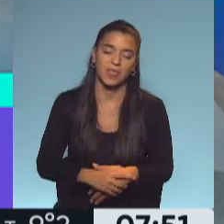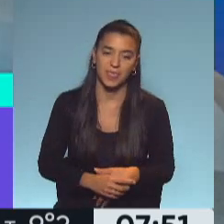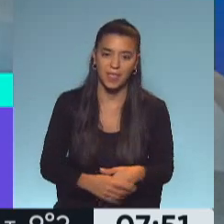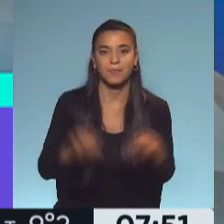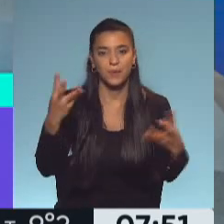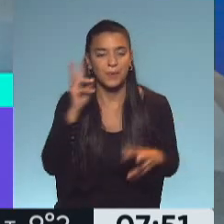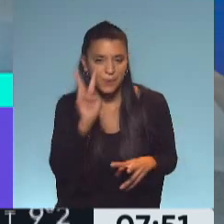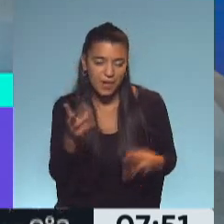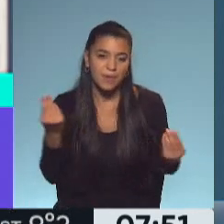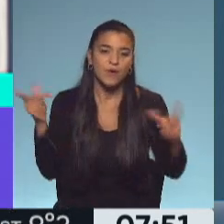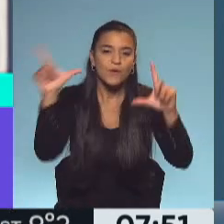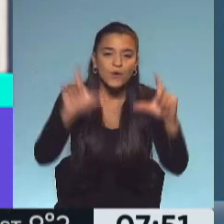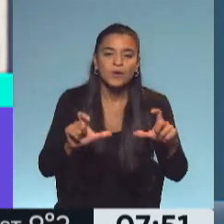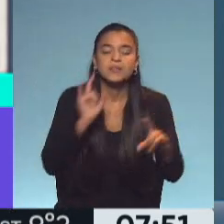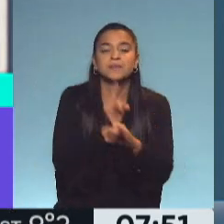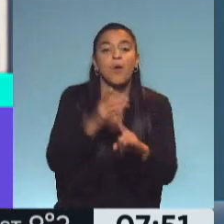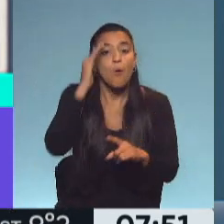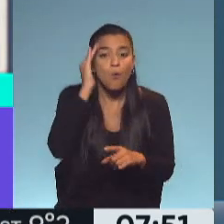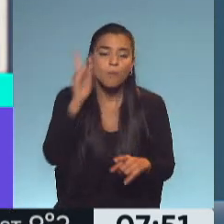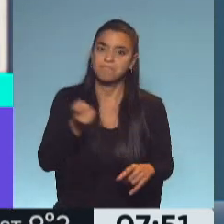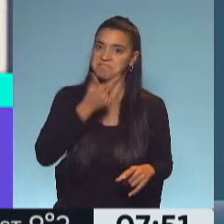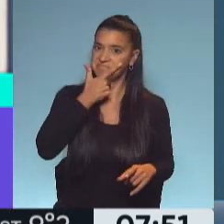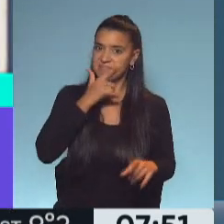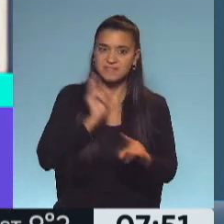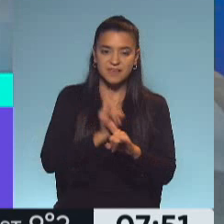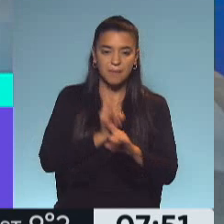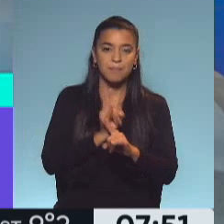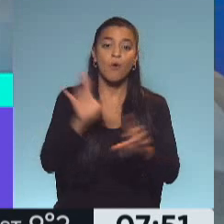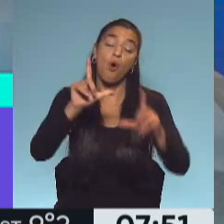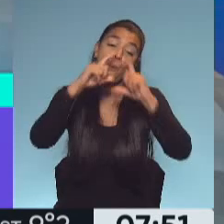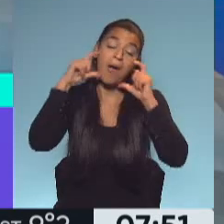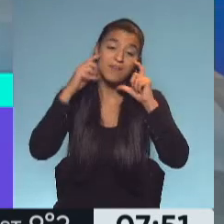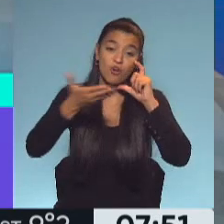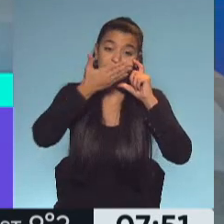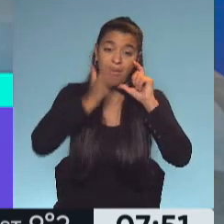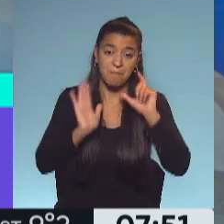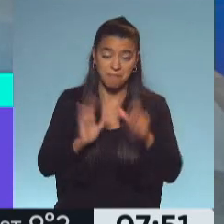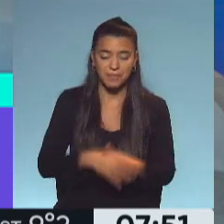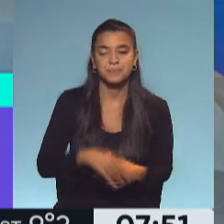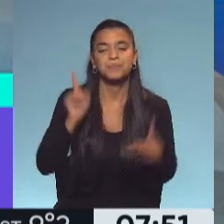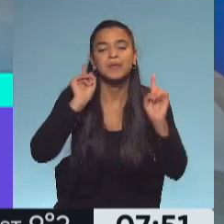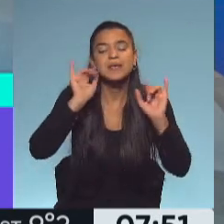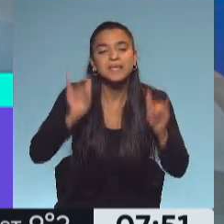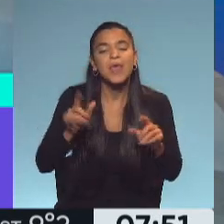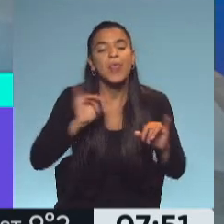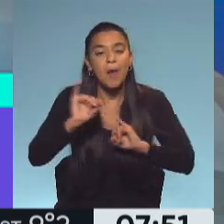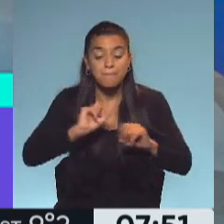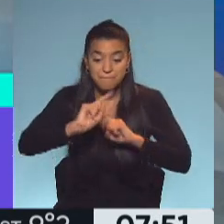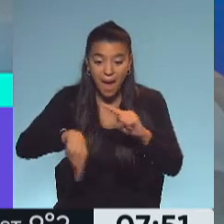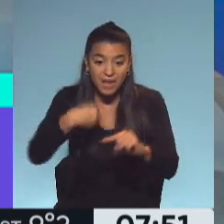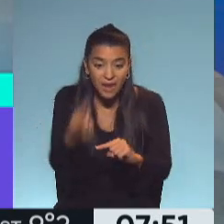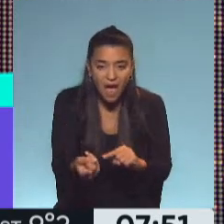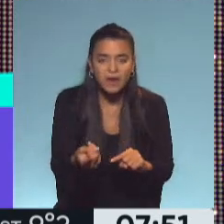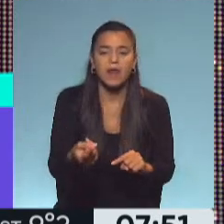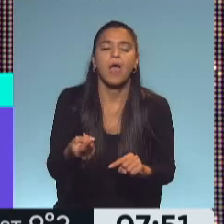ahí vemos, ¿no? En la foto siempre con Guzmán muy sonriente. O nos ponemos barbijo, una de dos. No, Así. ahora un dato sí que es objetivo. Mañana